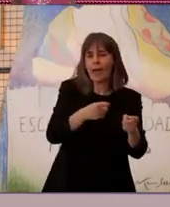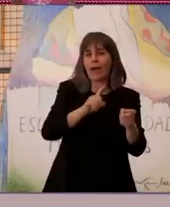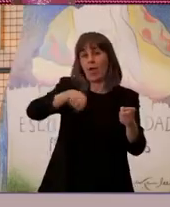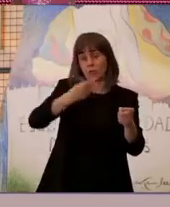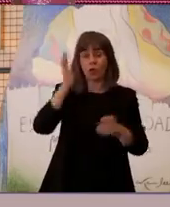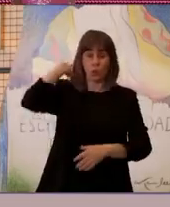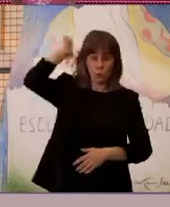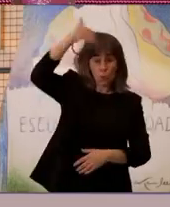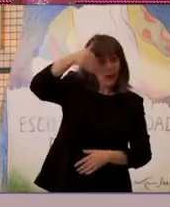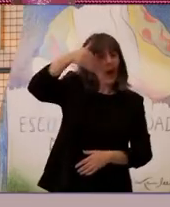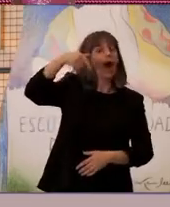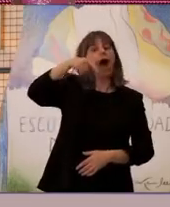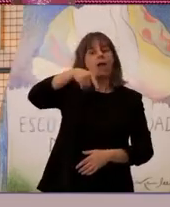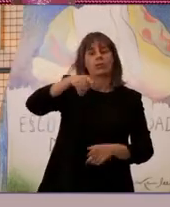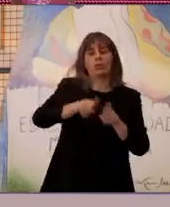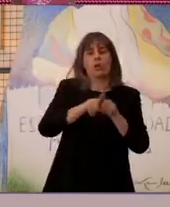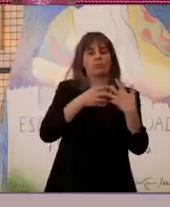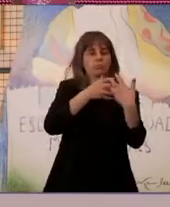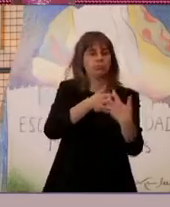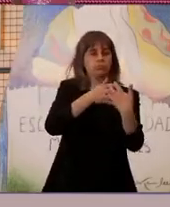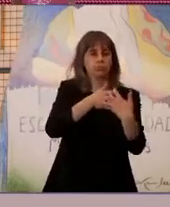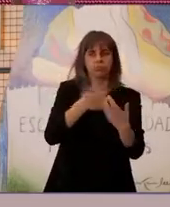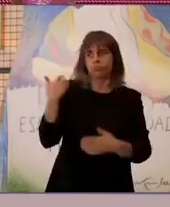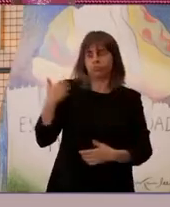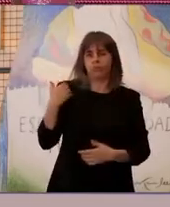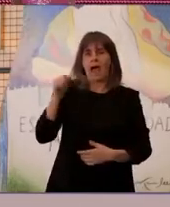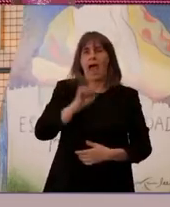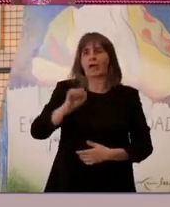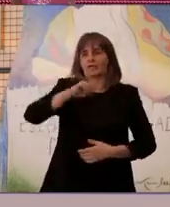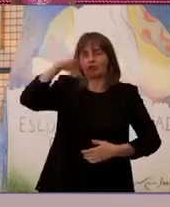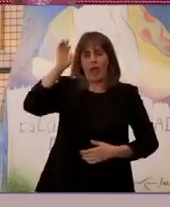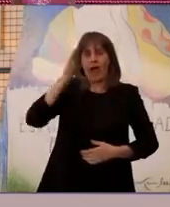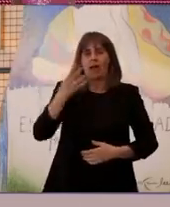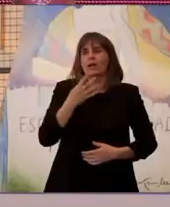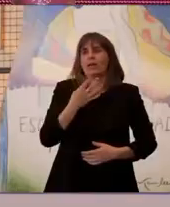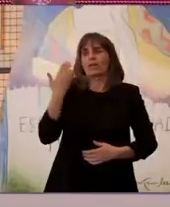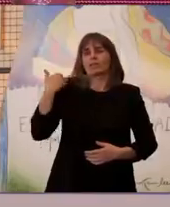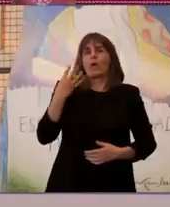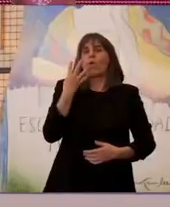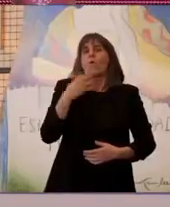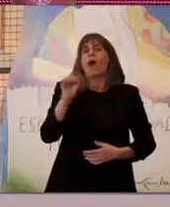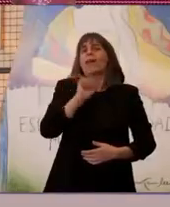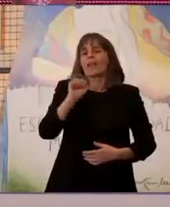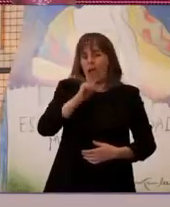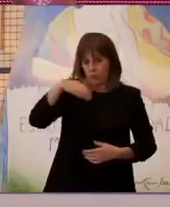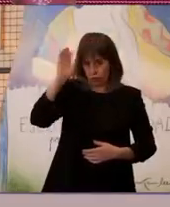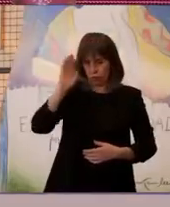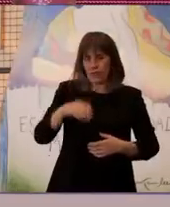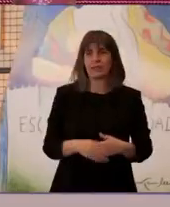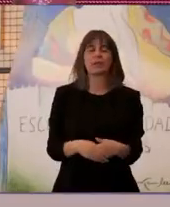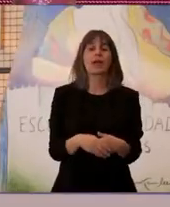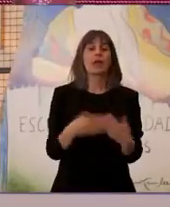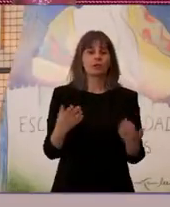peleado porque claro estoy hablando el 76 hacía 40 años muchas estaban vivas Y entonces contentas de